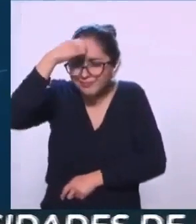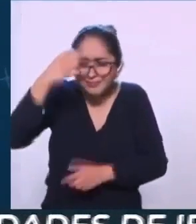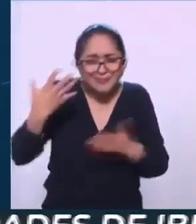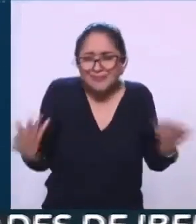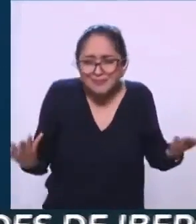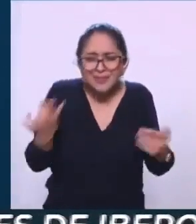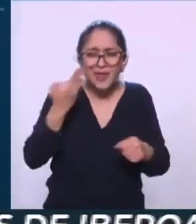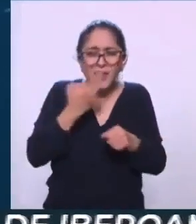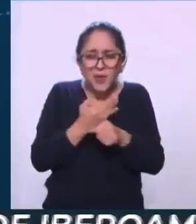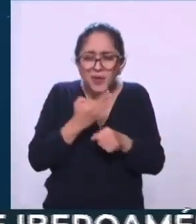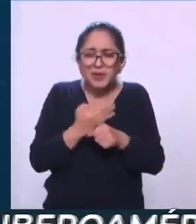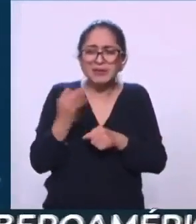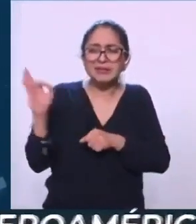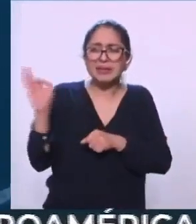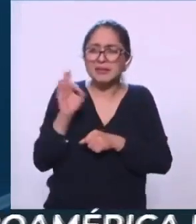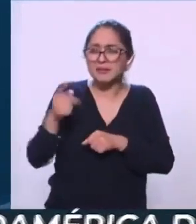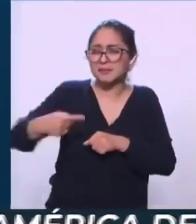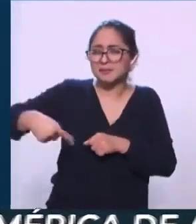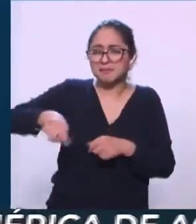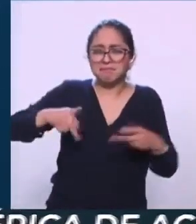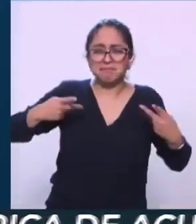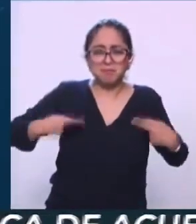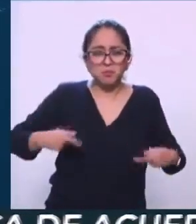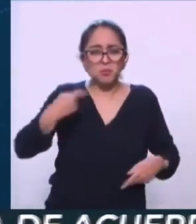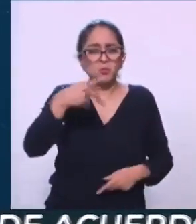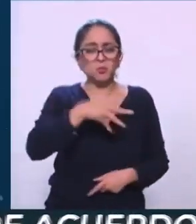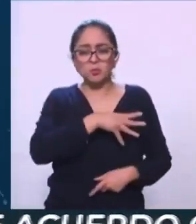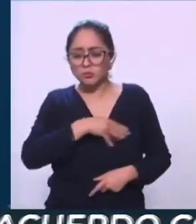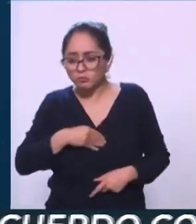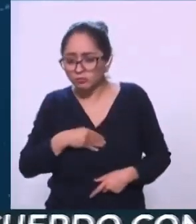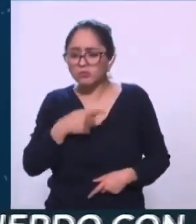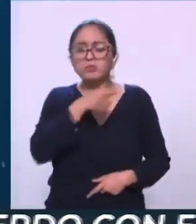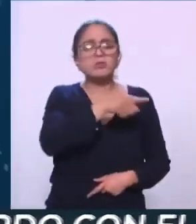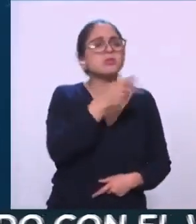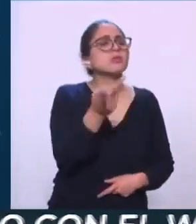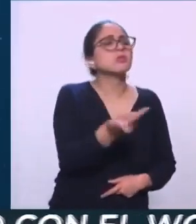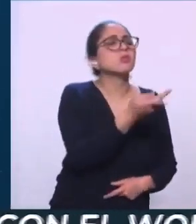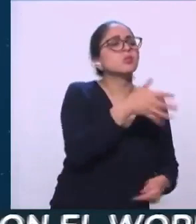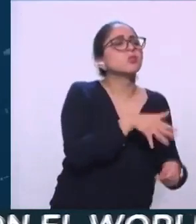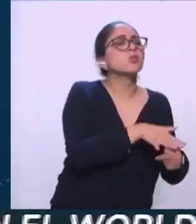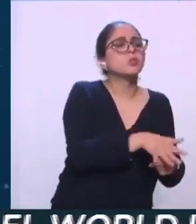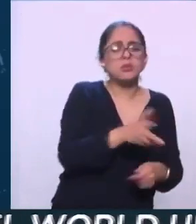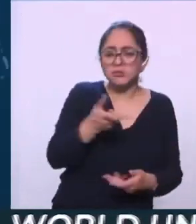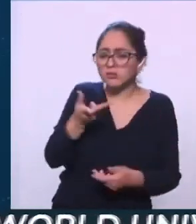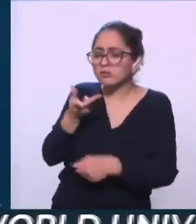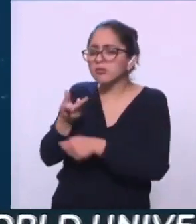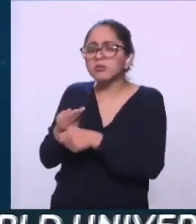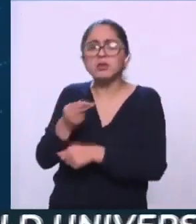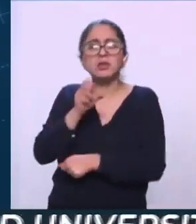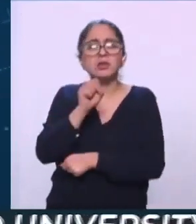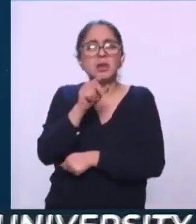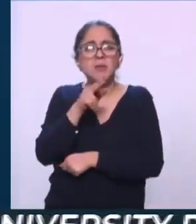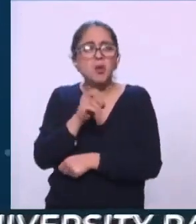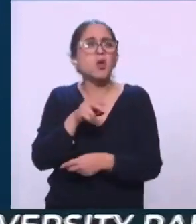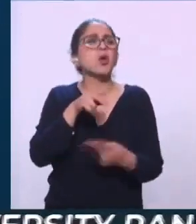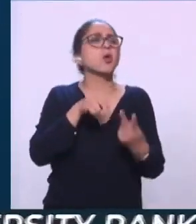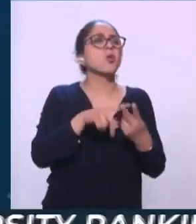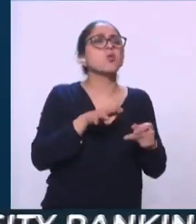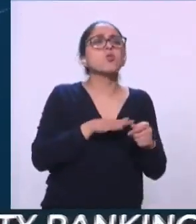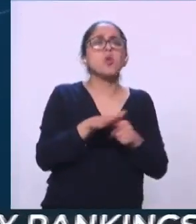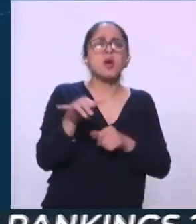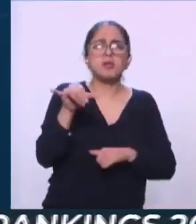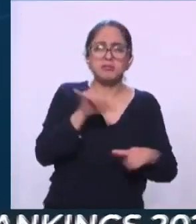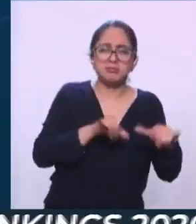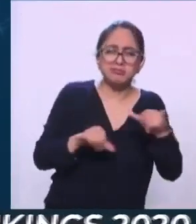preguntamos, quienes tienen hijos, etcétera, ¿qué vacuna le van a poner del sarampión? ¿De qué laboratorio es? Sí, no.